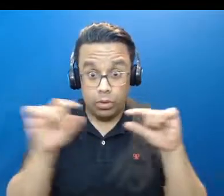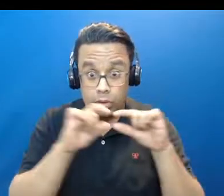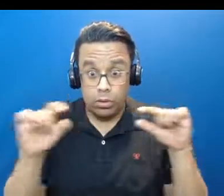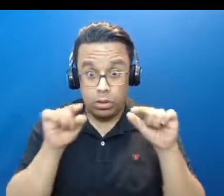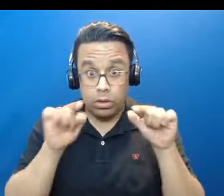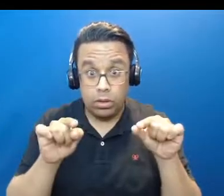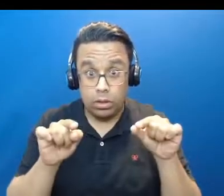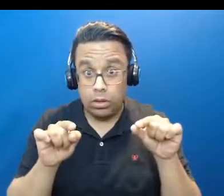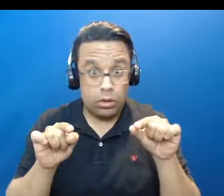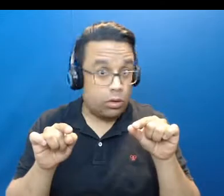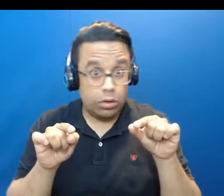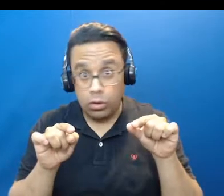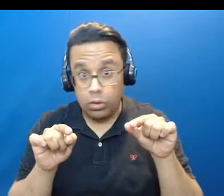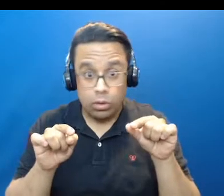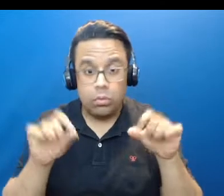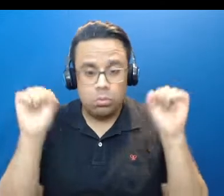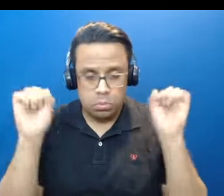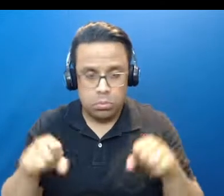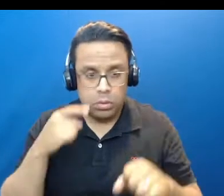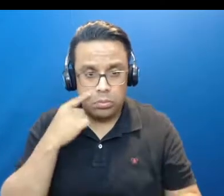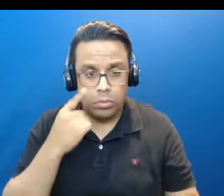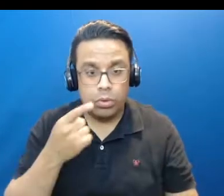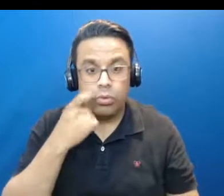esta posición, lo podemos hacer también